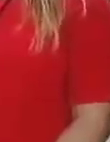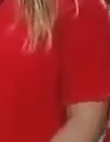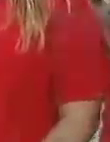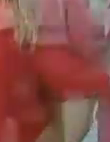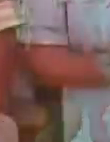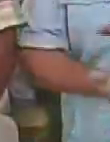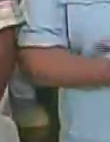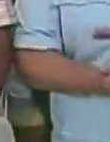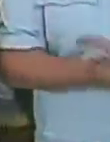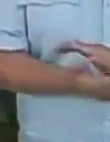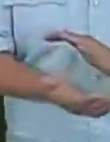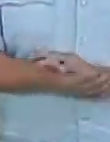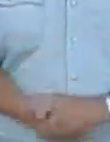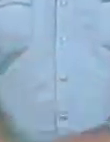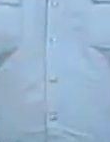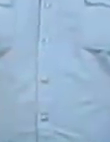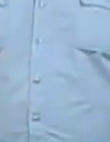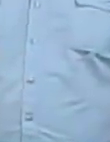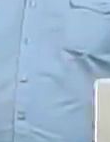tuyero.